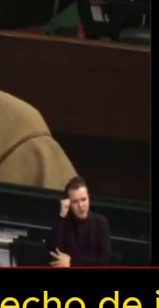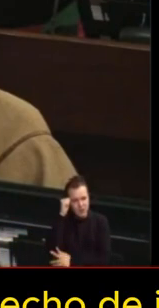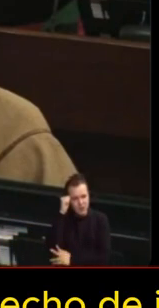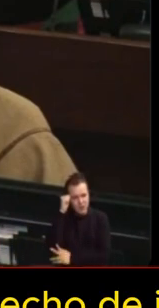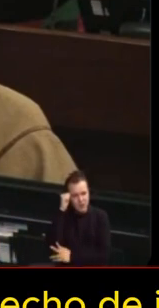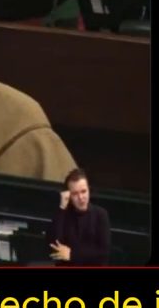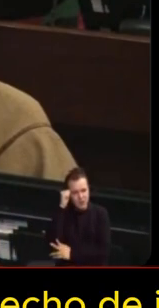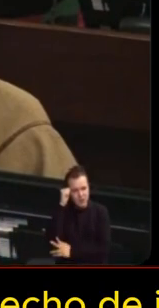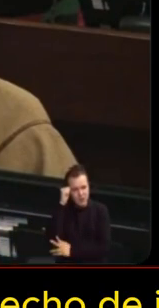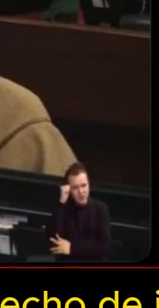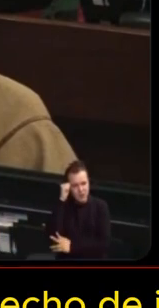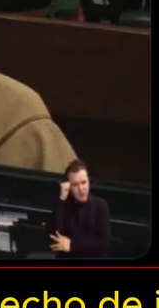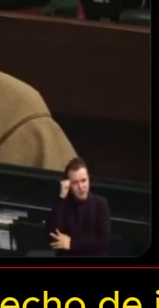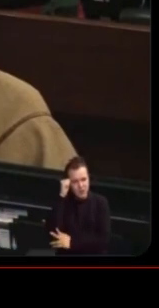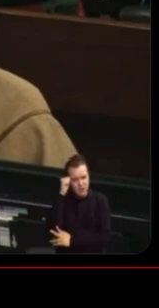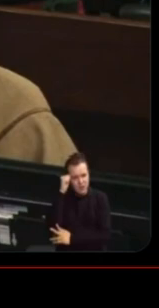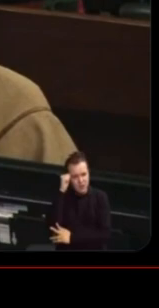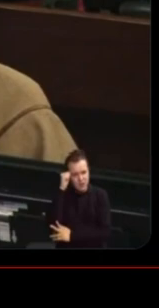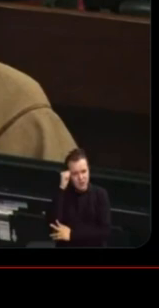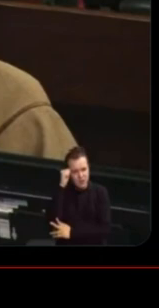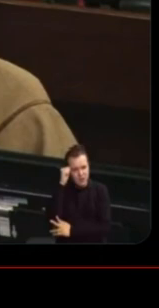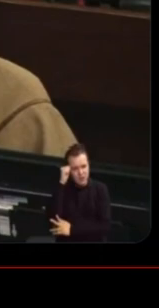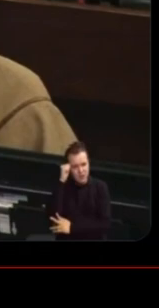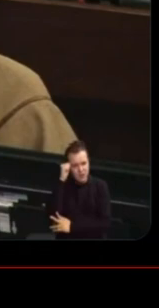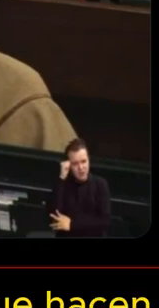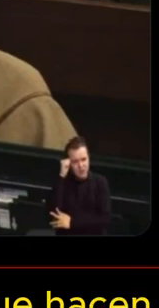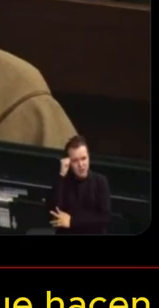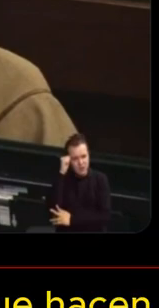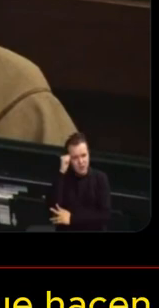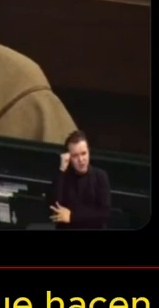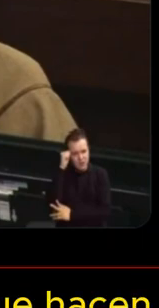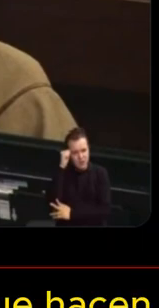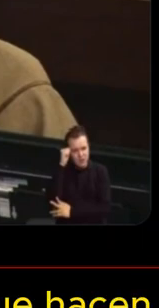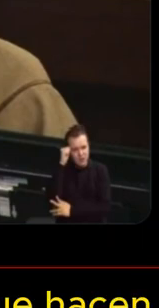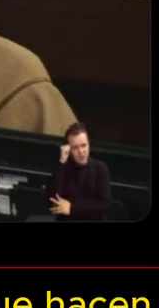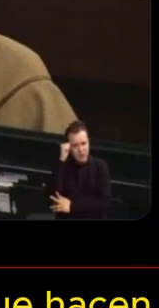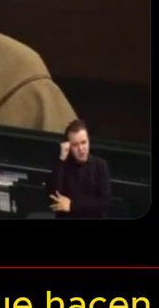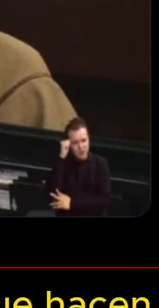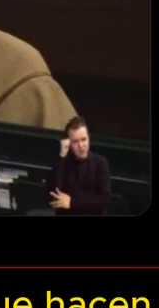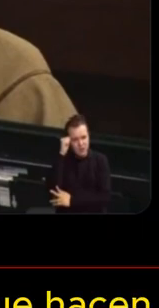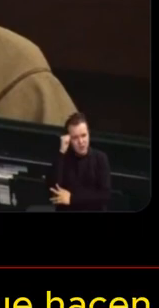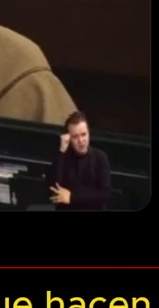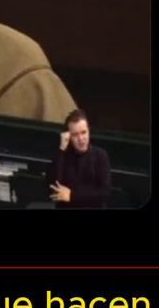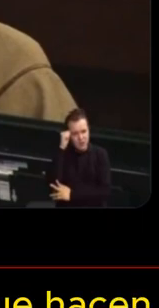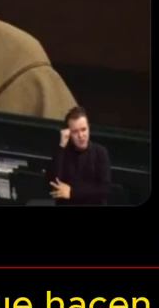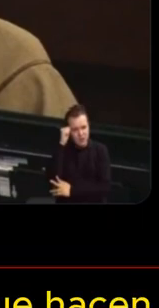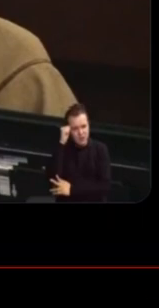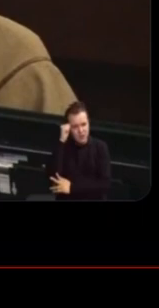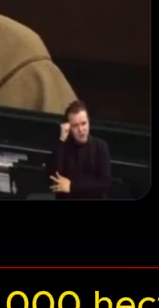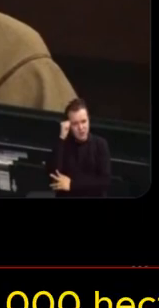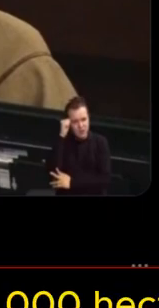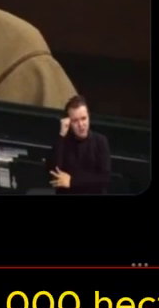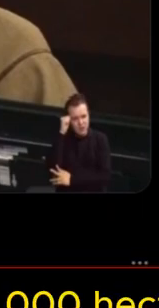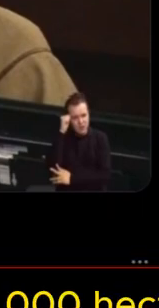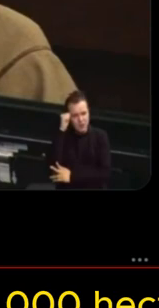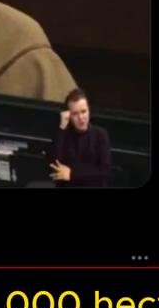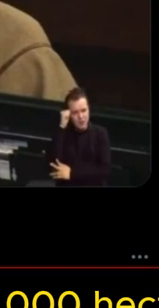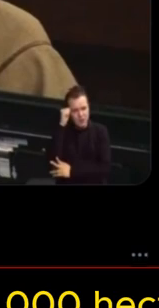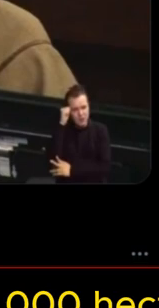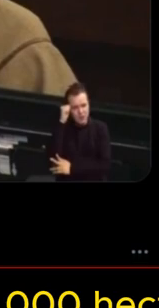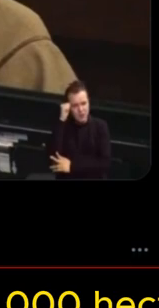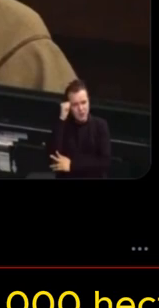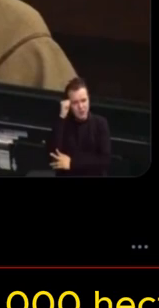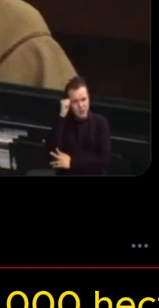también tendríamos el derecho de irrumpir en sus territorios para exigir y reclamar que lo que hacen allí, como